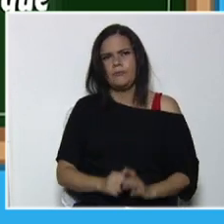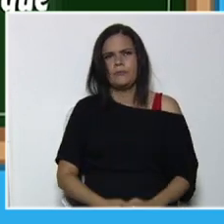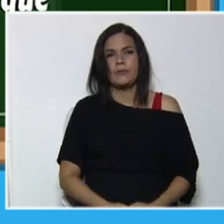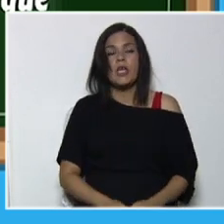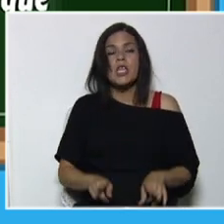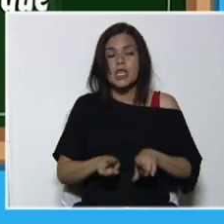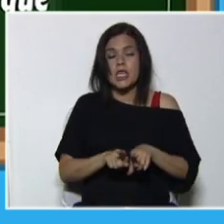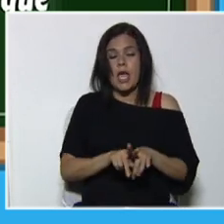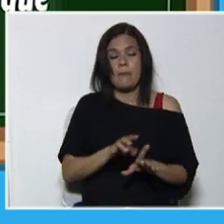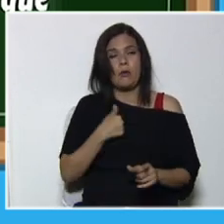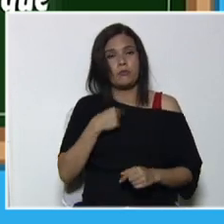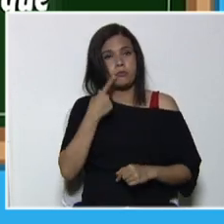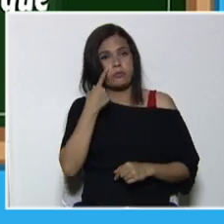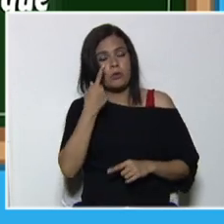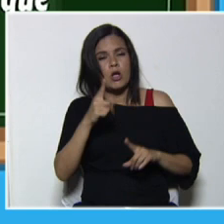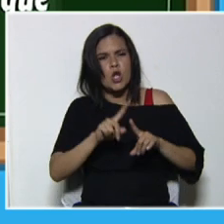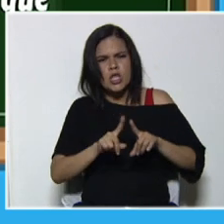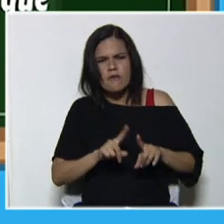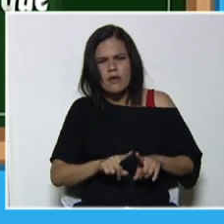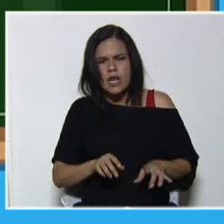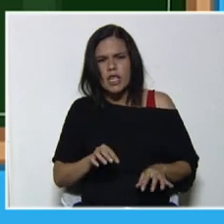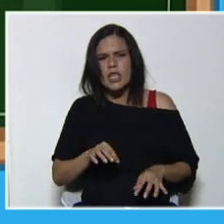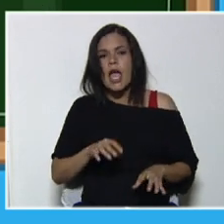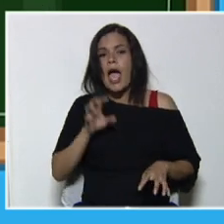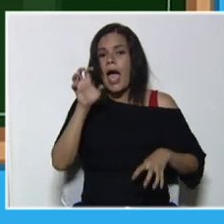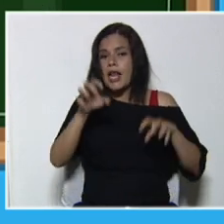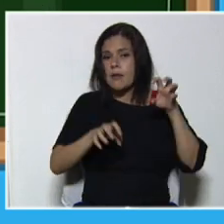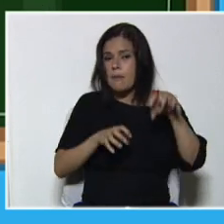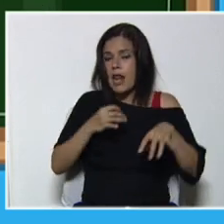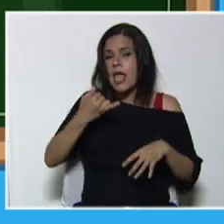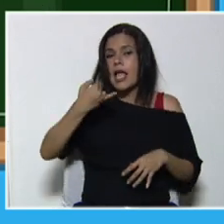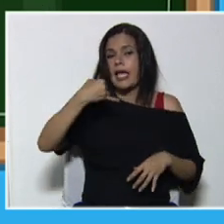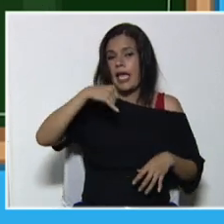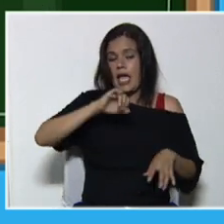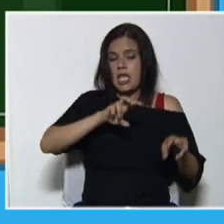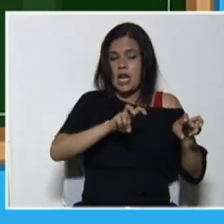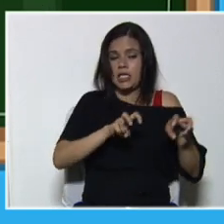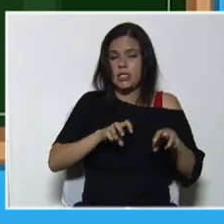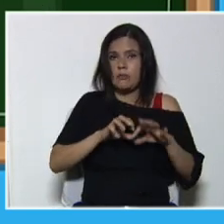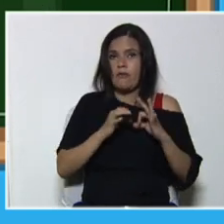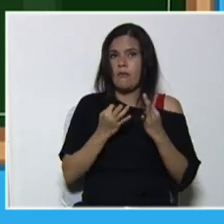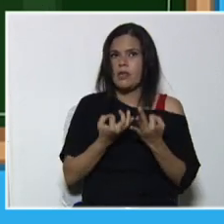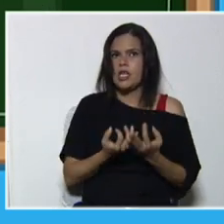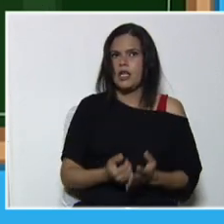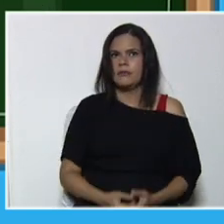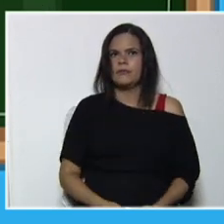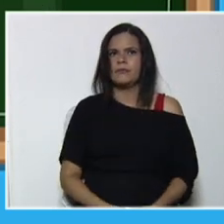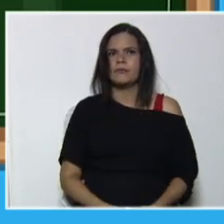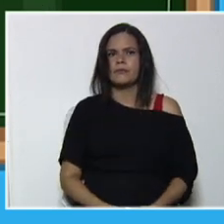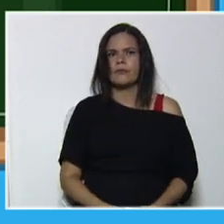También visualizar los tipos de insectos que hay en el conuco familiar. Elaborar un